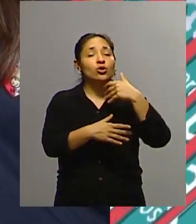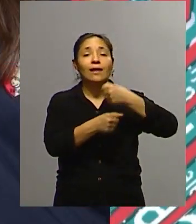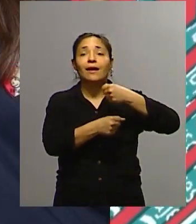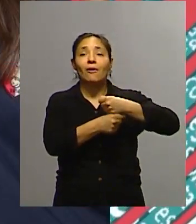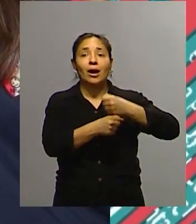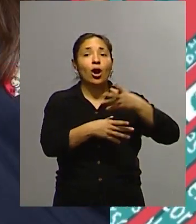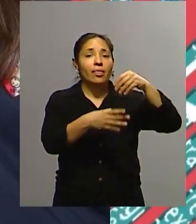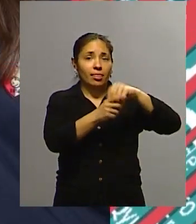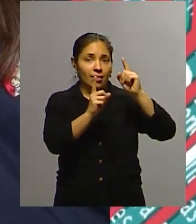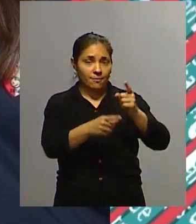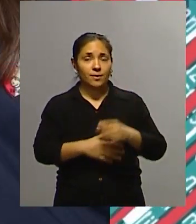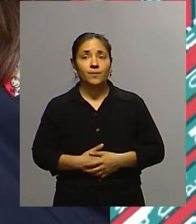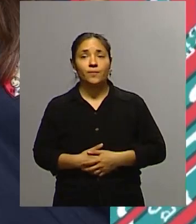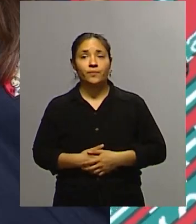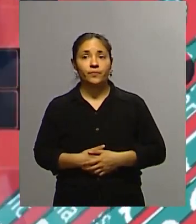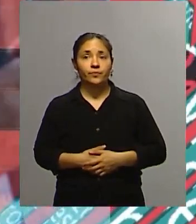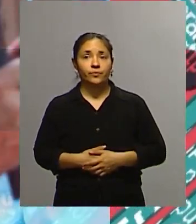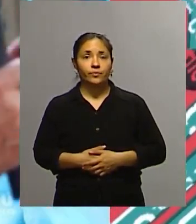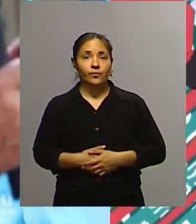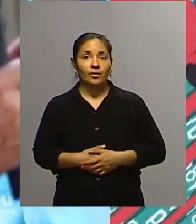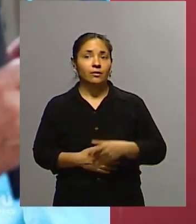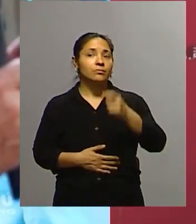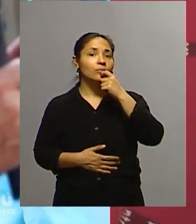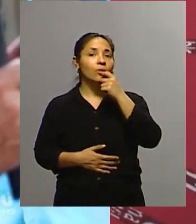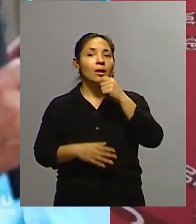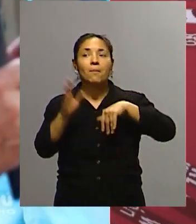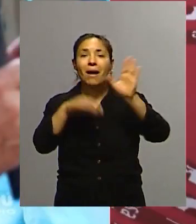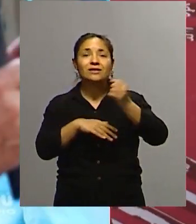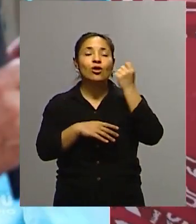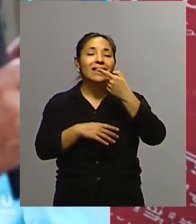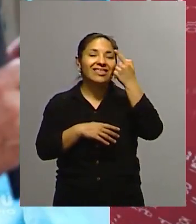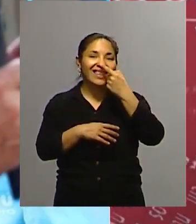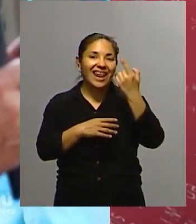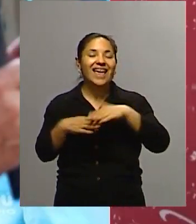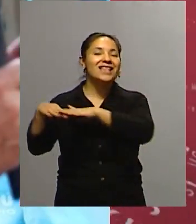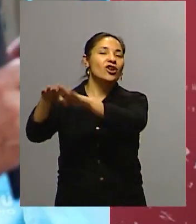se interponga, que se ponga el bien común o el interés común